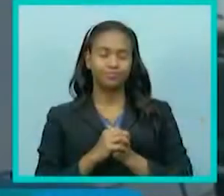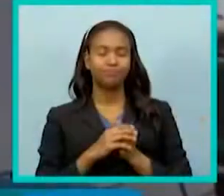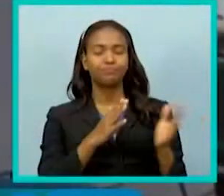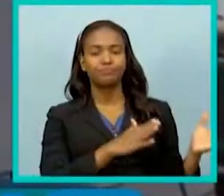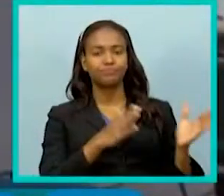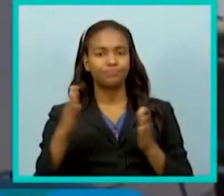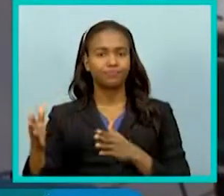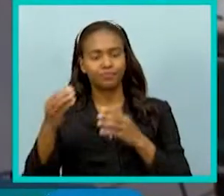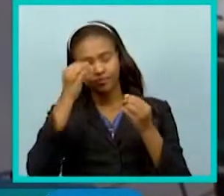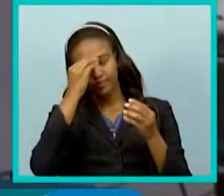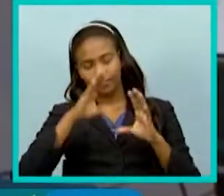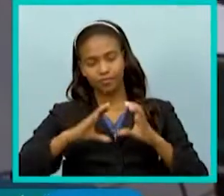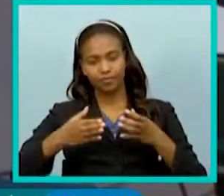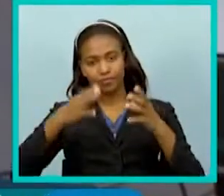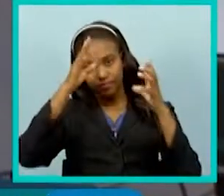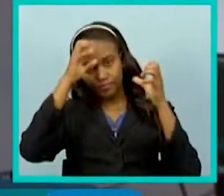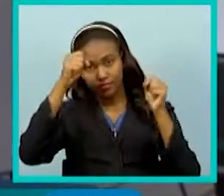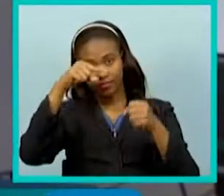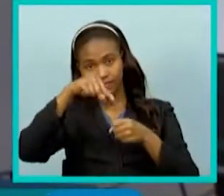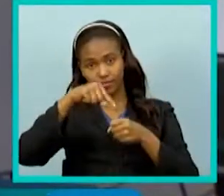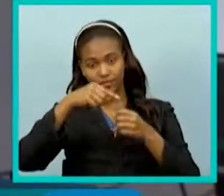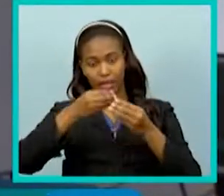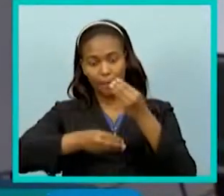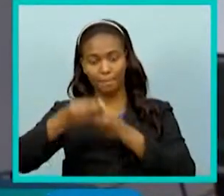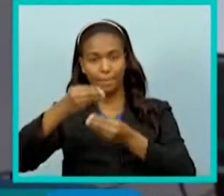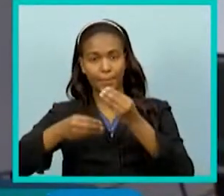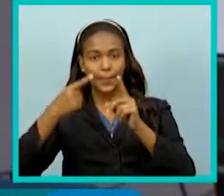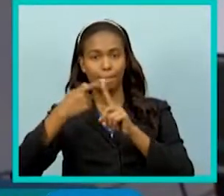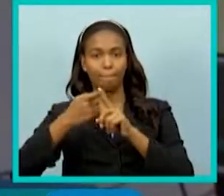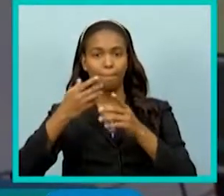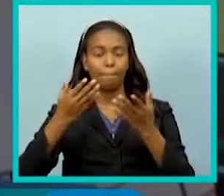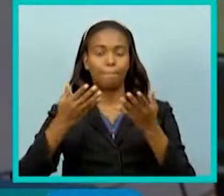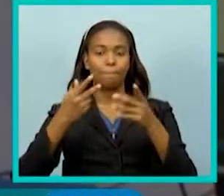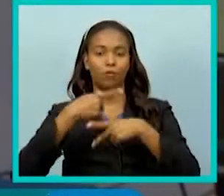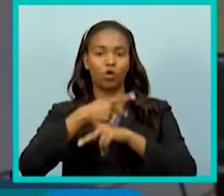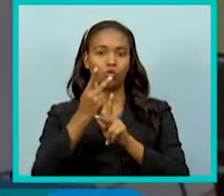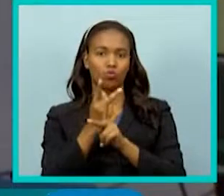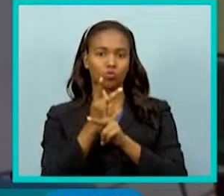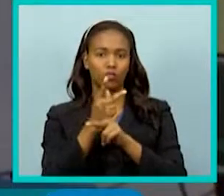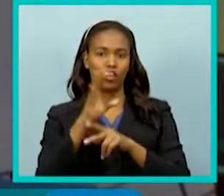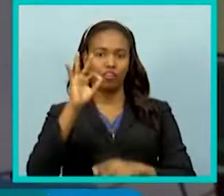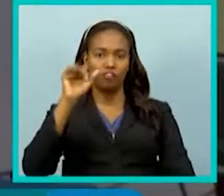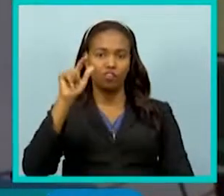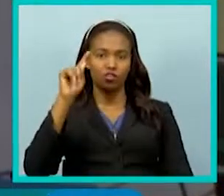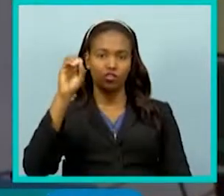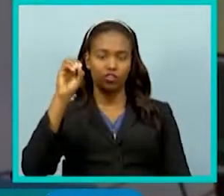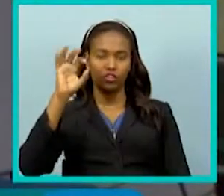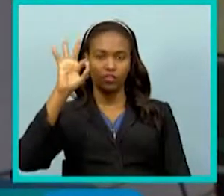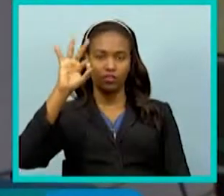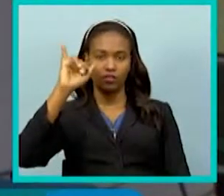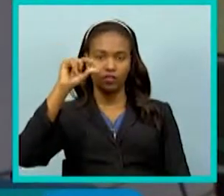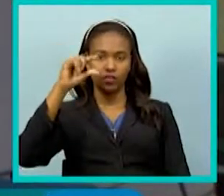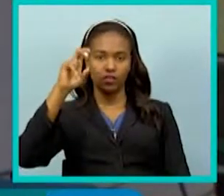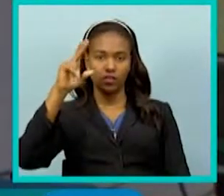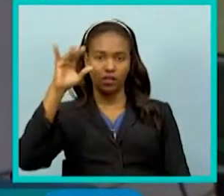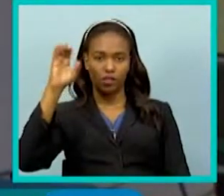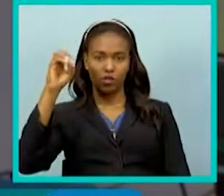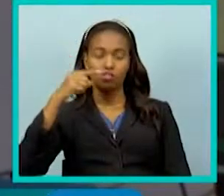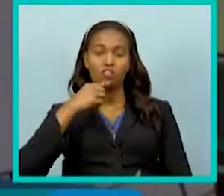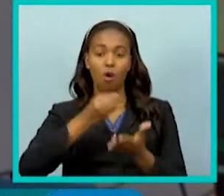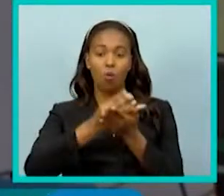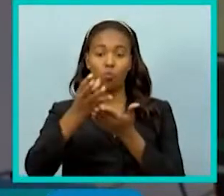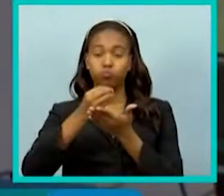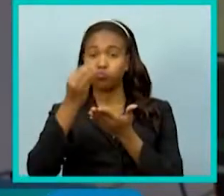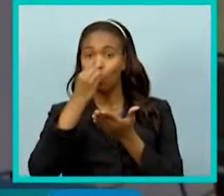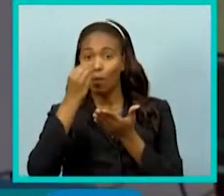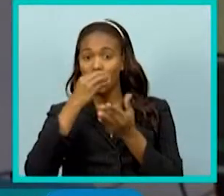el presidente de la federación nacional de comerciantes detallistas de provisiones Fausto figuereo aseguró que los precios de la canasta